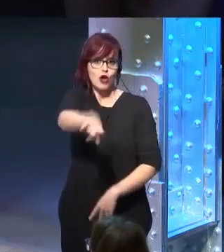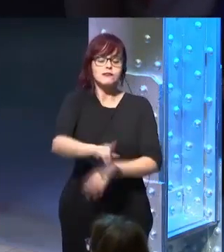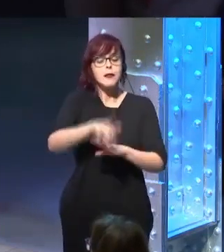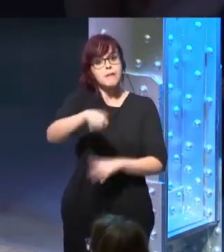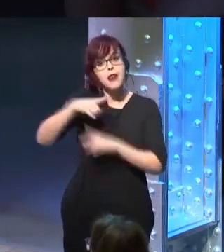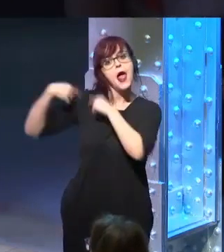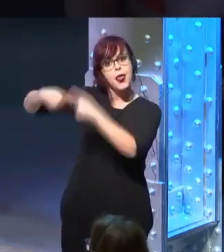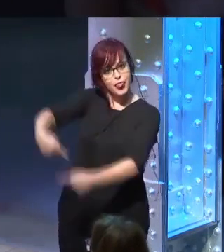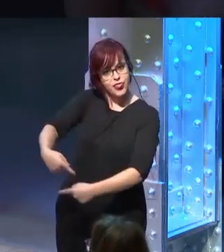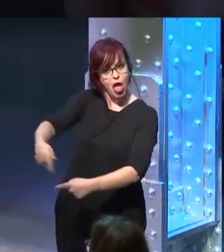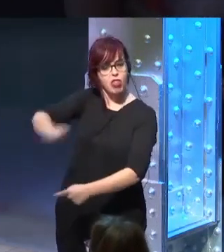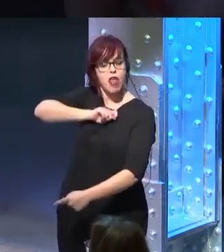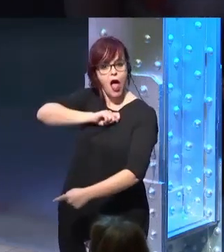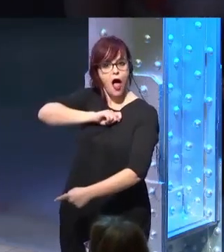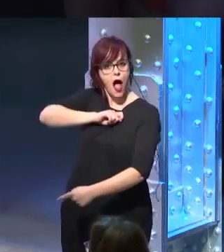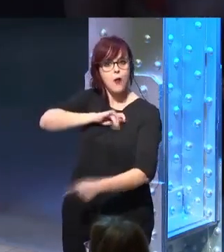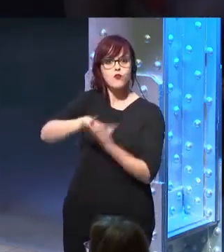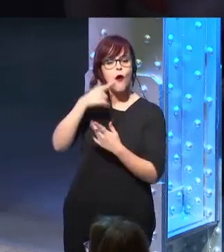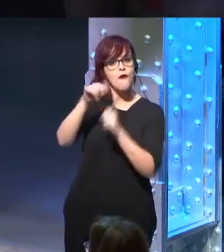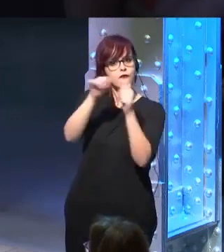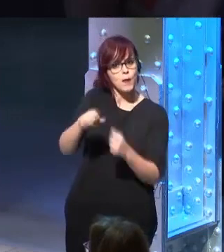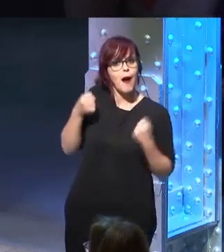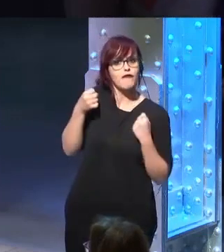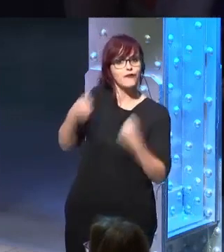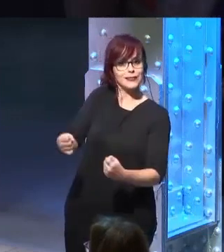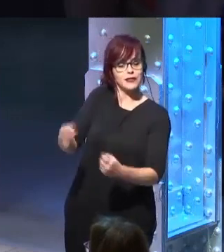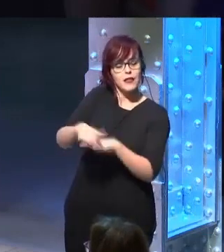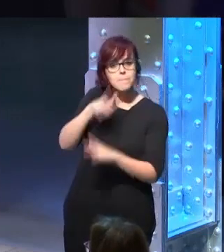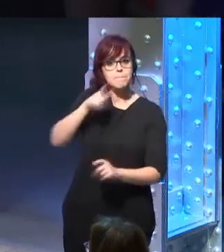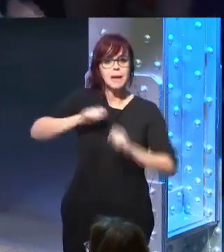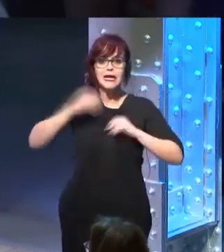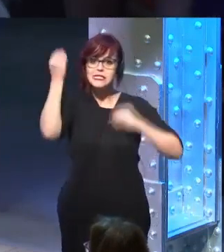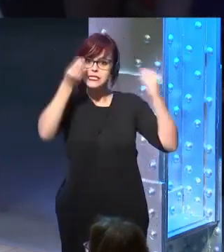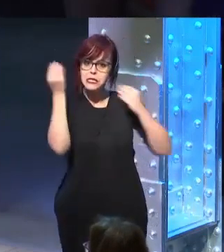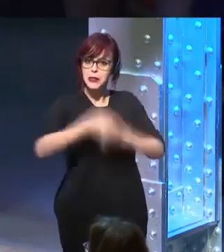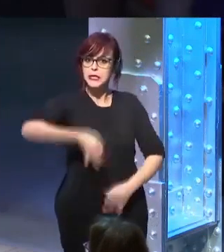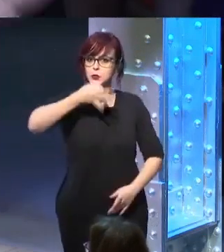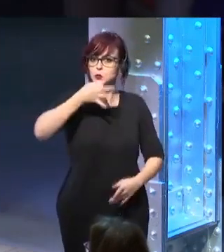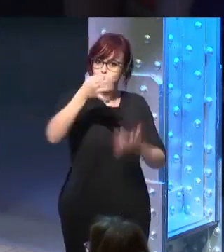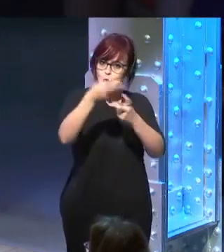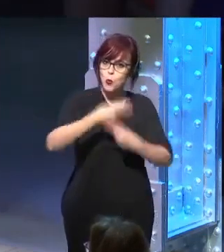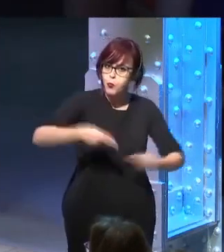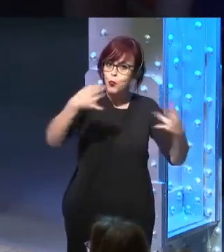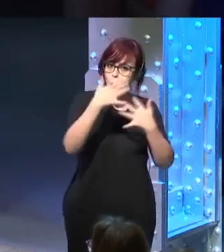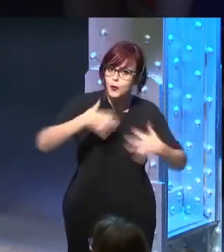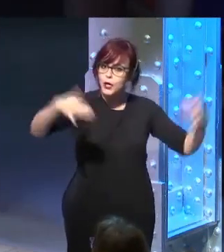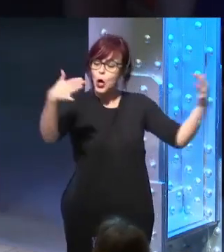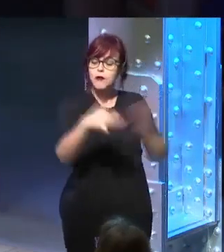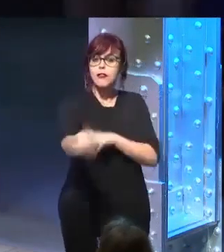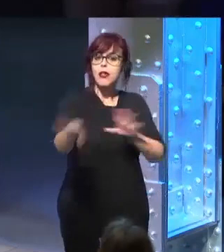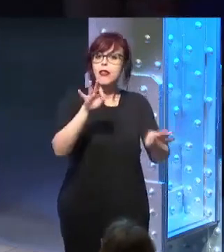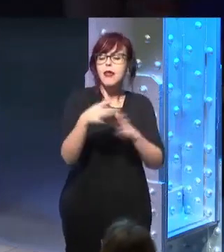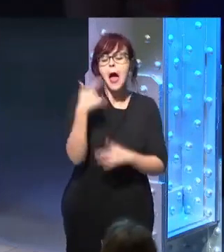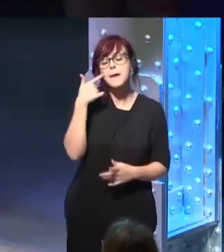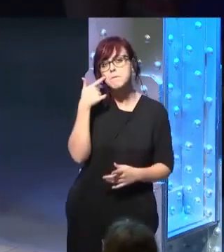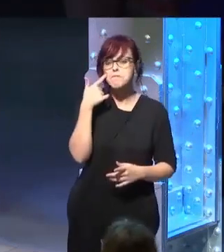proporcionado una forma muy potente de pensar en el discurso público y de decidir lo que cuenta